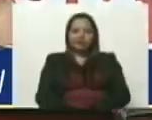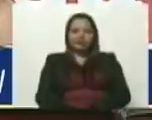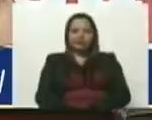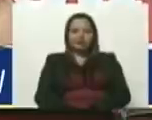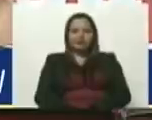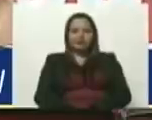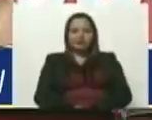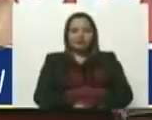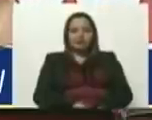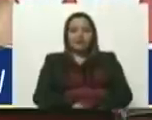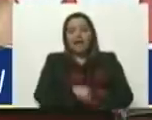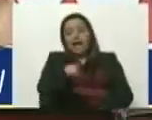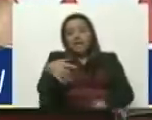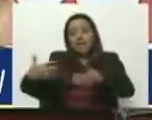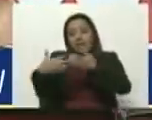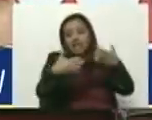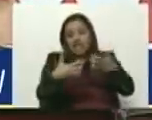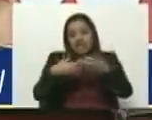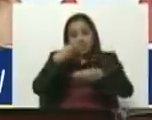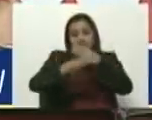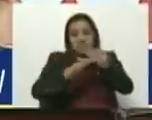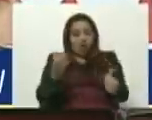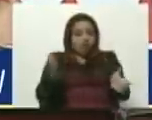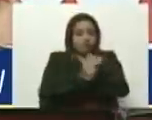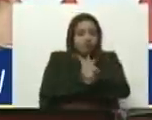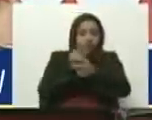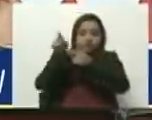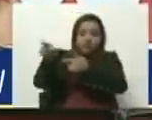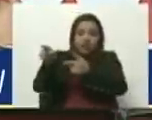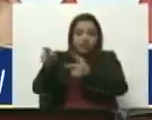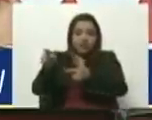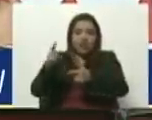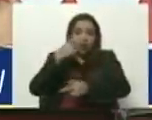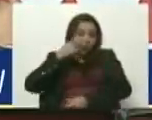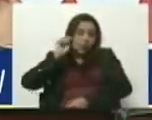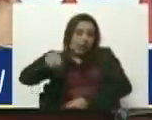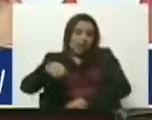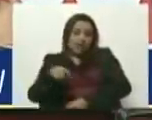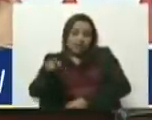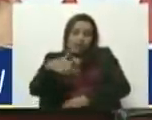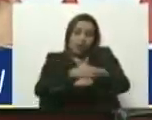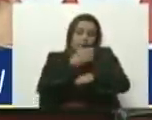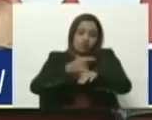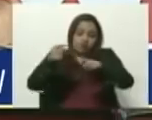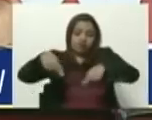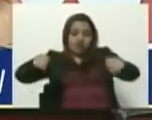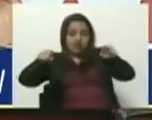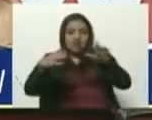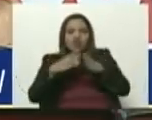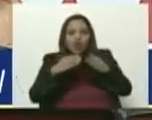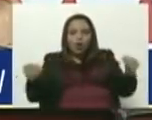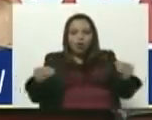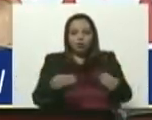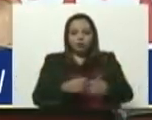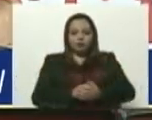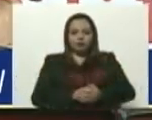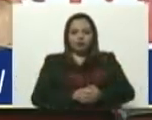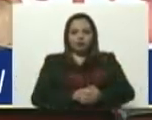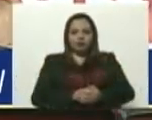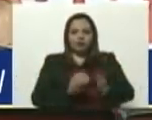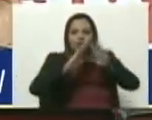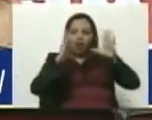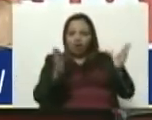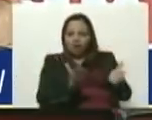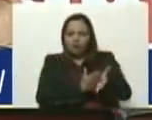hacer la guerra que provocaron ellos allá en en un cráneo todos ese mundo